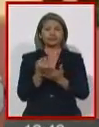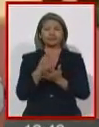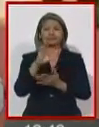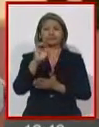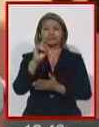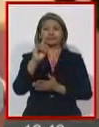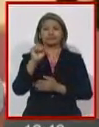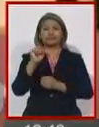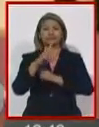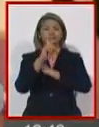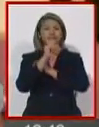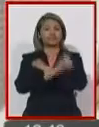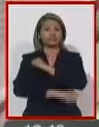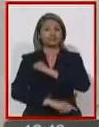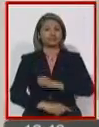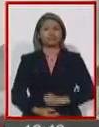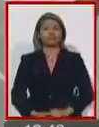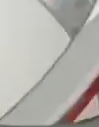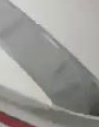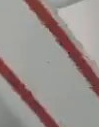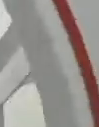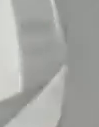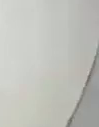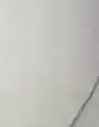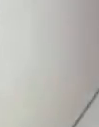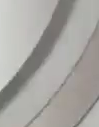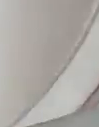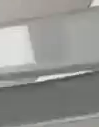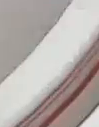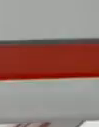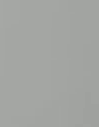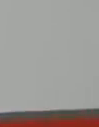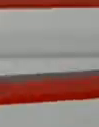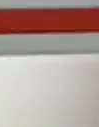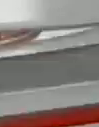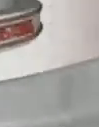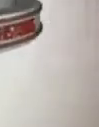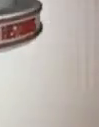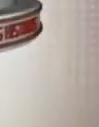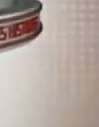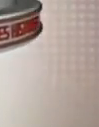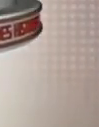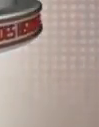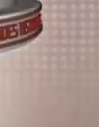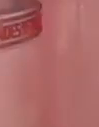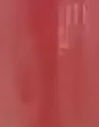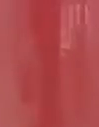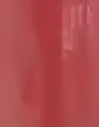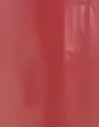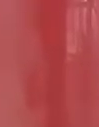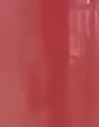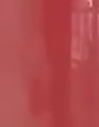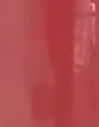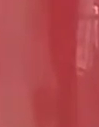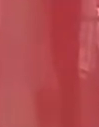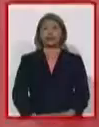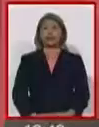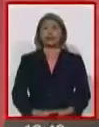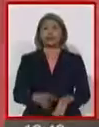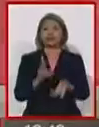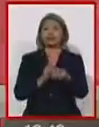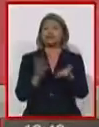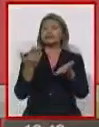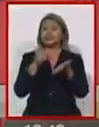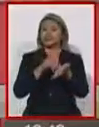nuevo Código de Sistema Penal. En instantes, en Al Día. Los